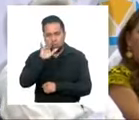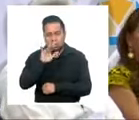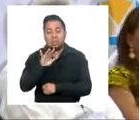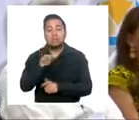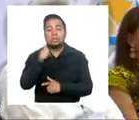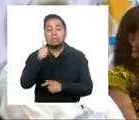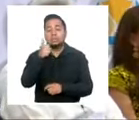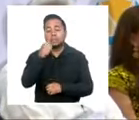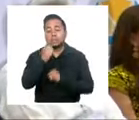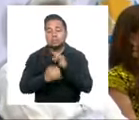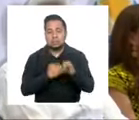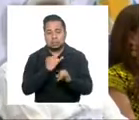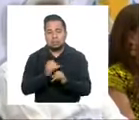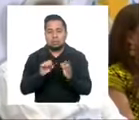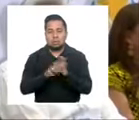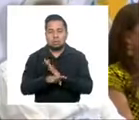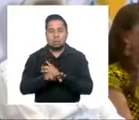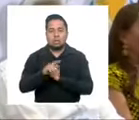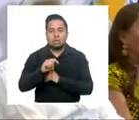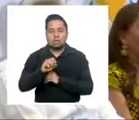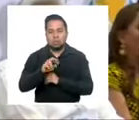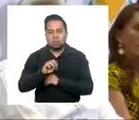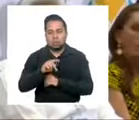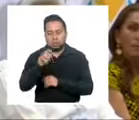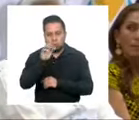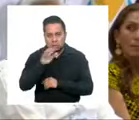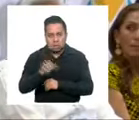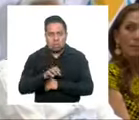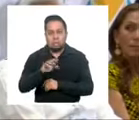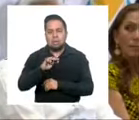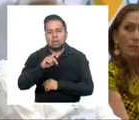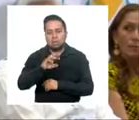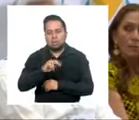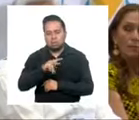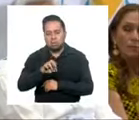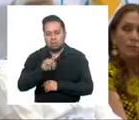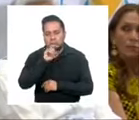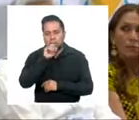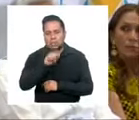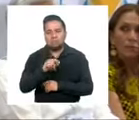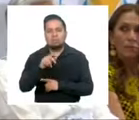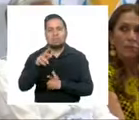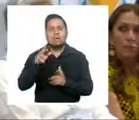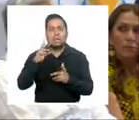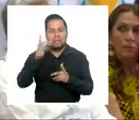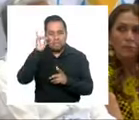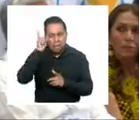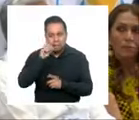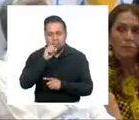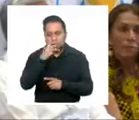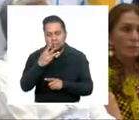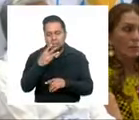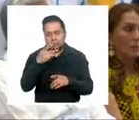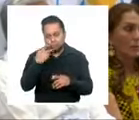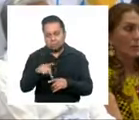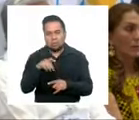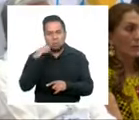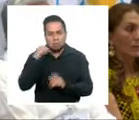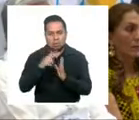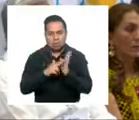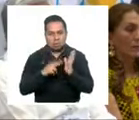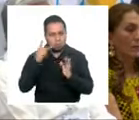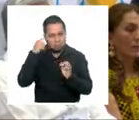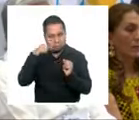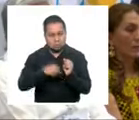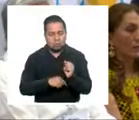Seis internacionales, como es Toronto, Chicago, Calgary, Vancouver, Edmonton y Dallas, y tres locales, que es Oaxaca, Huatulco y